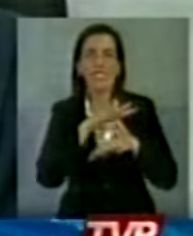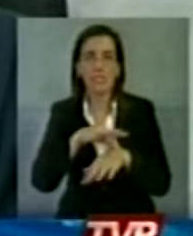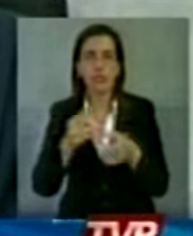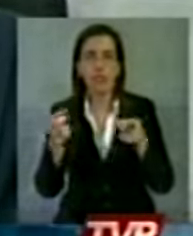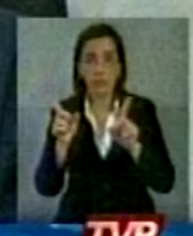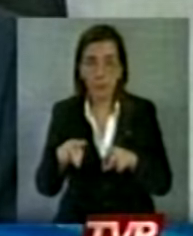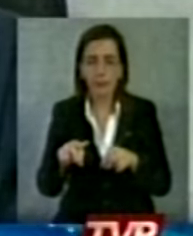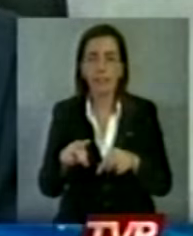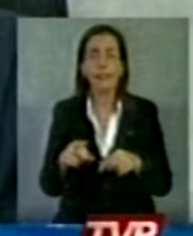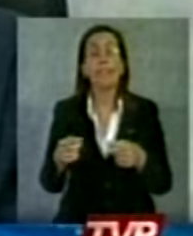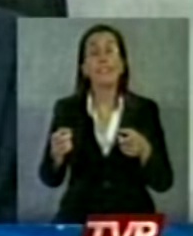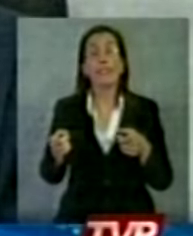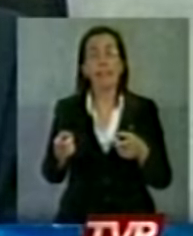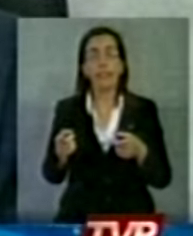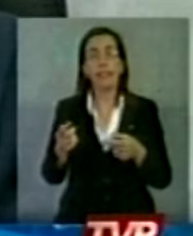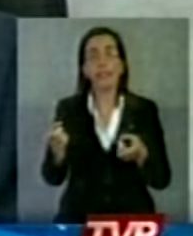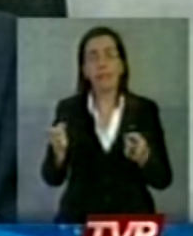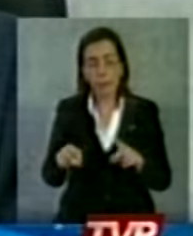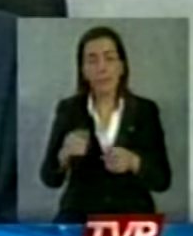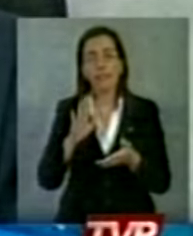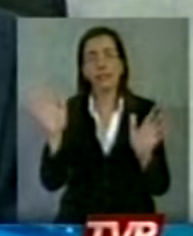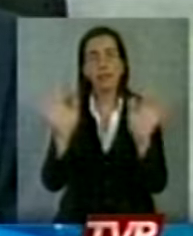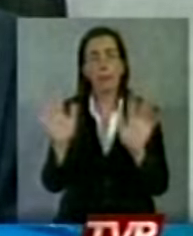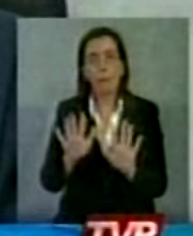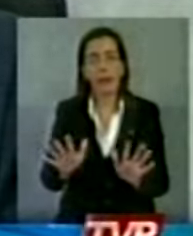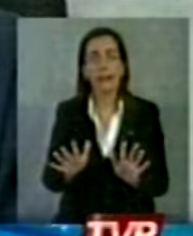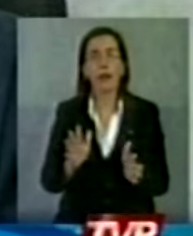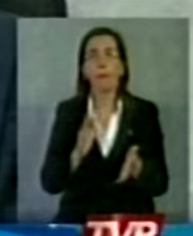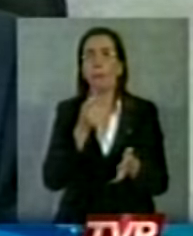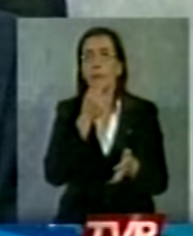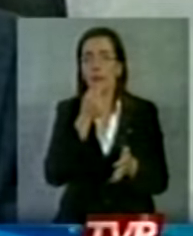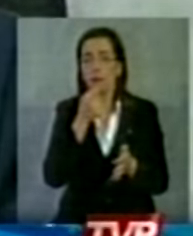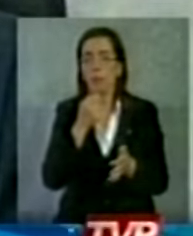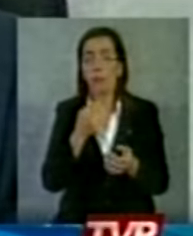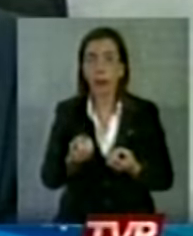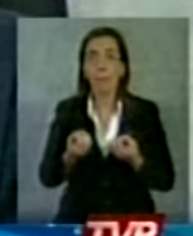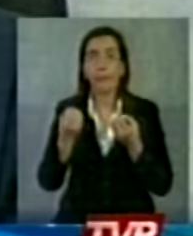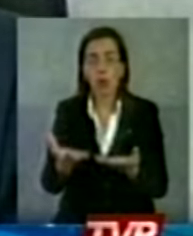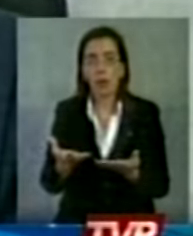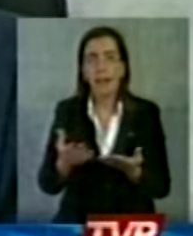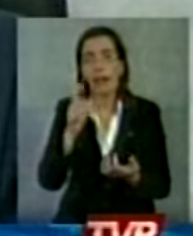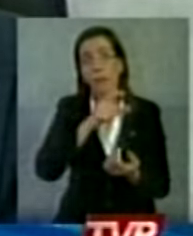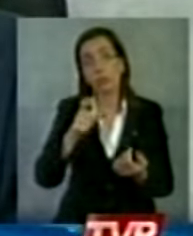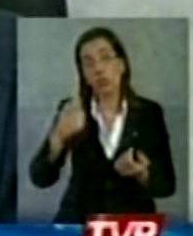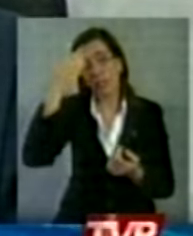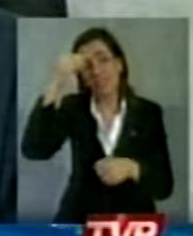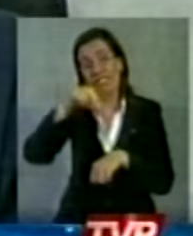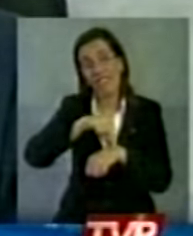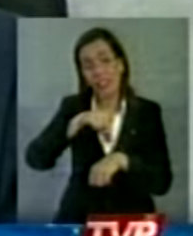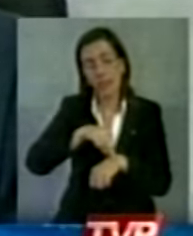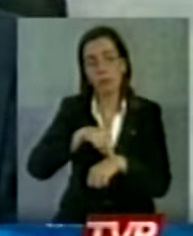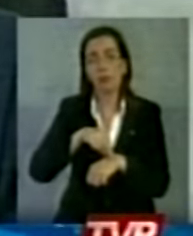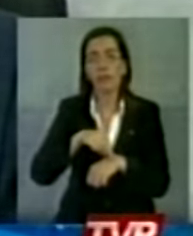hemos iniciado el diseño e implementación de procedimientos para la mejora de la atención a los pacientes, de